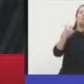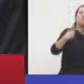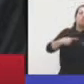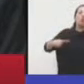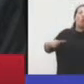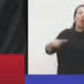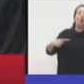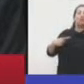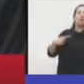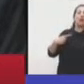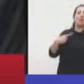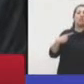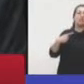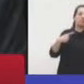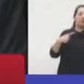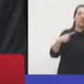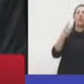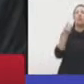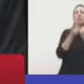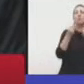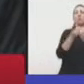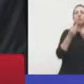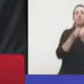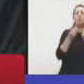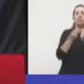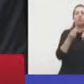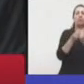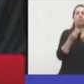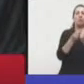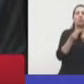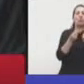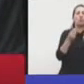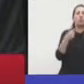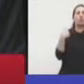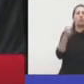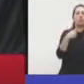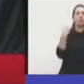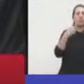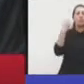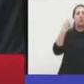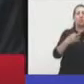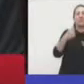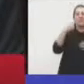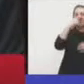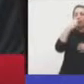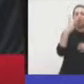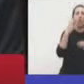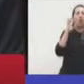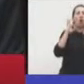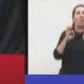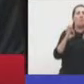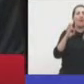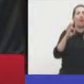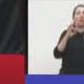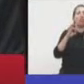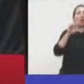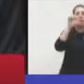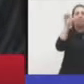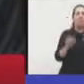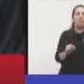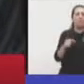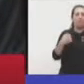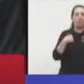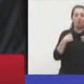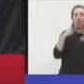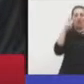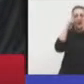que es insólito que a esta altura hable con tanta liviandad de algo que cualquier persona puede interpretar no como intento de control, sino como censura